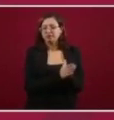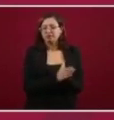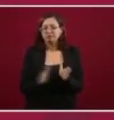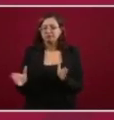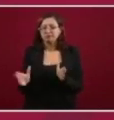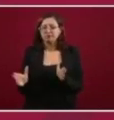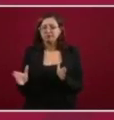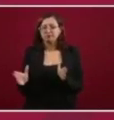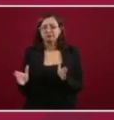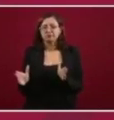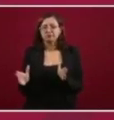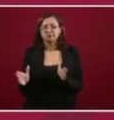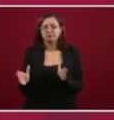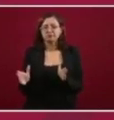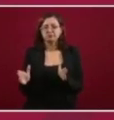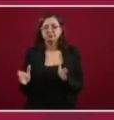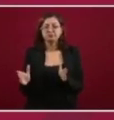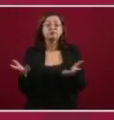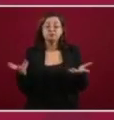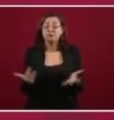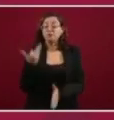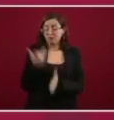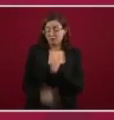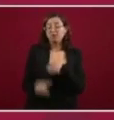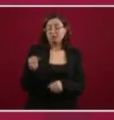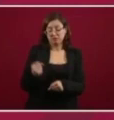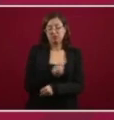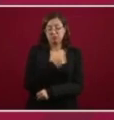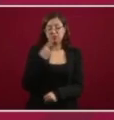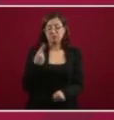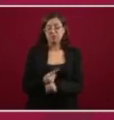un faltante de oportunidades.